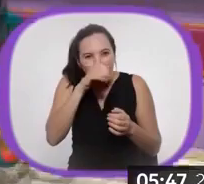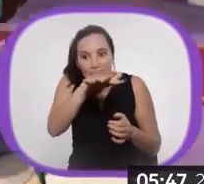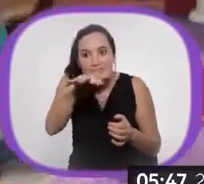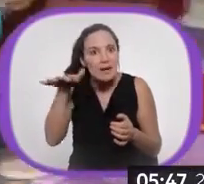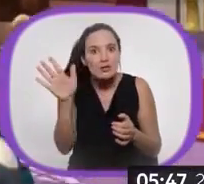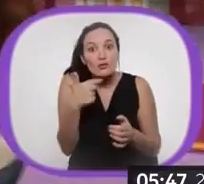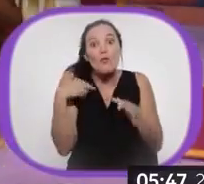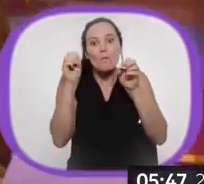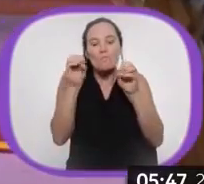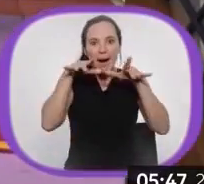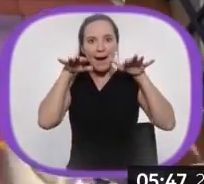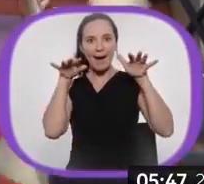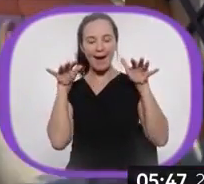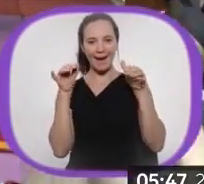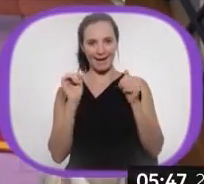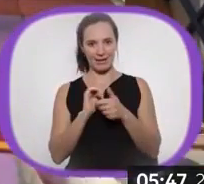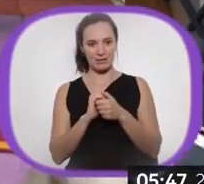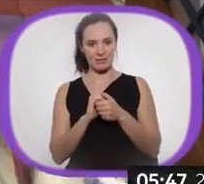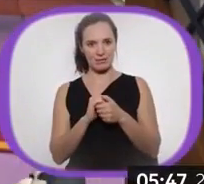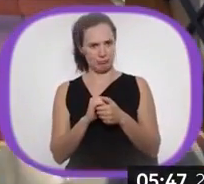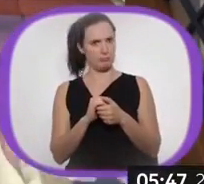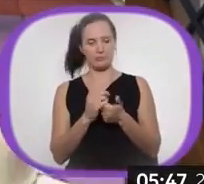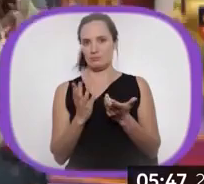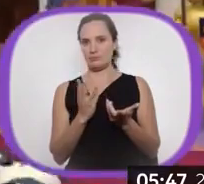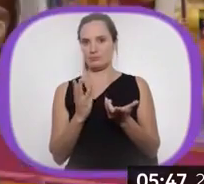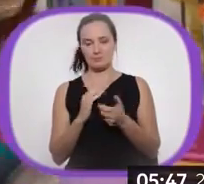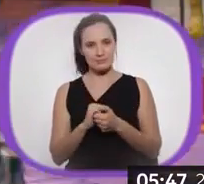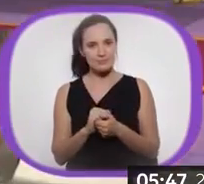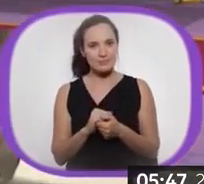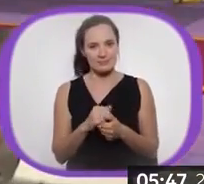magia. ¡Oh! ¡Oh! ¡Oh!